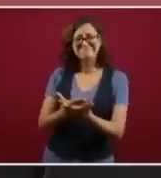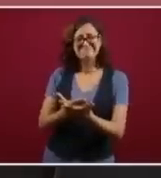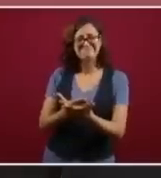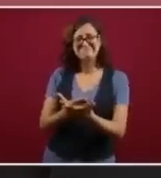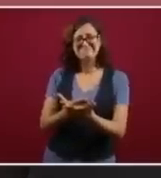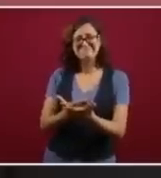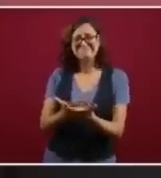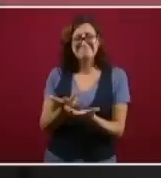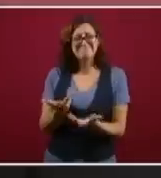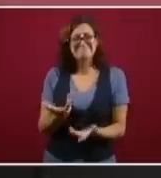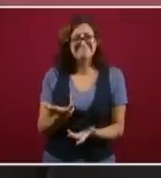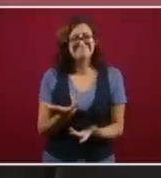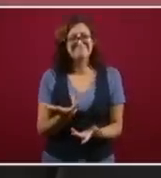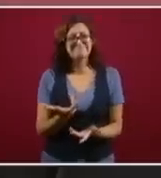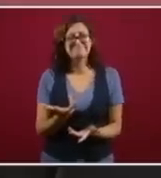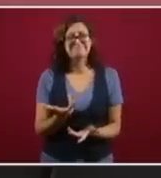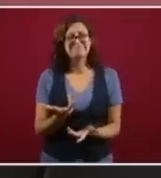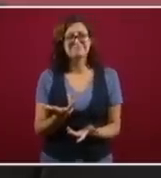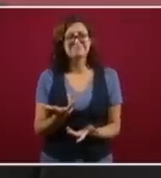que